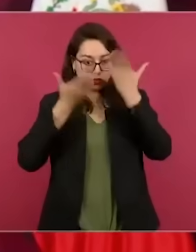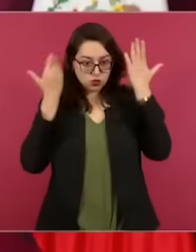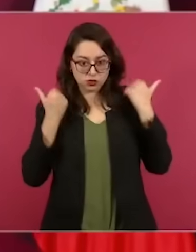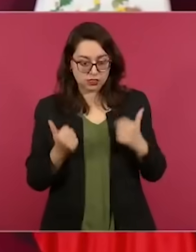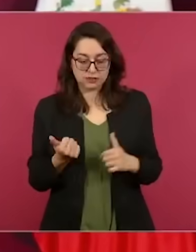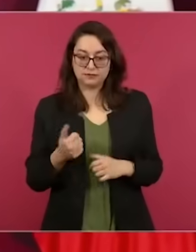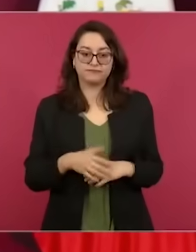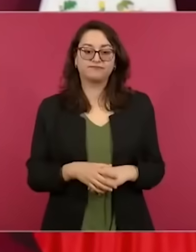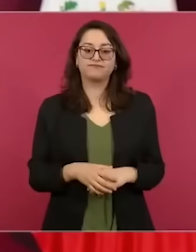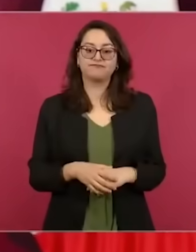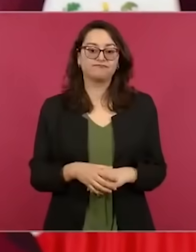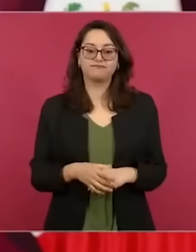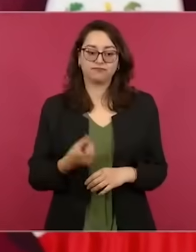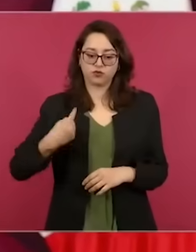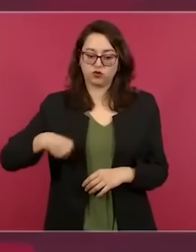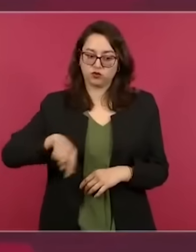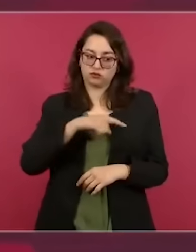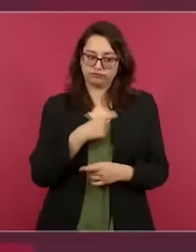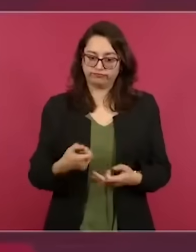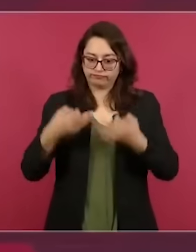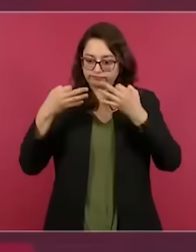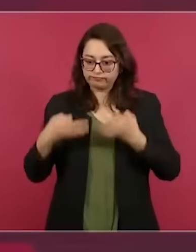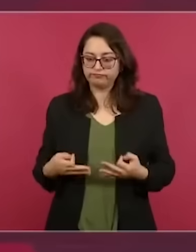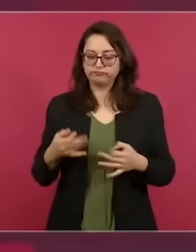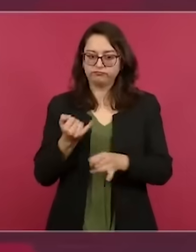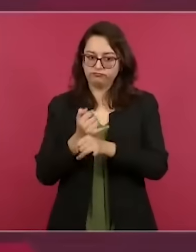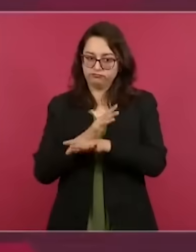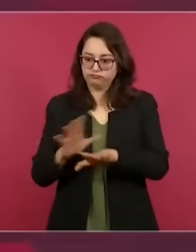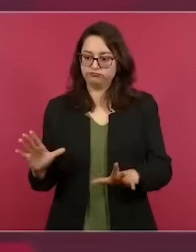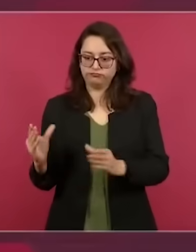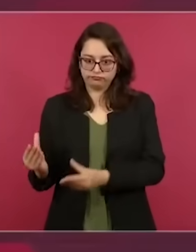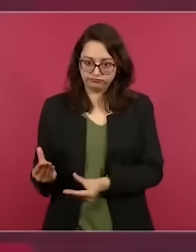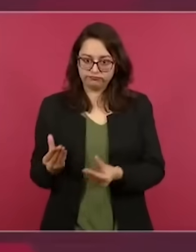porque nosotros tenemos principios, tenemos ideales